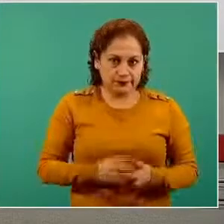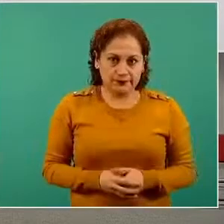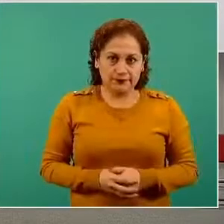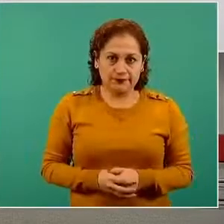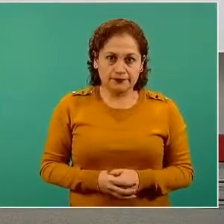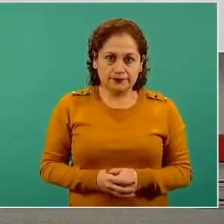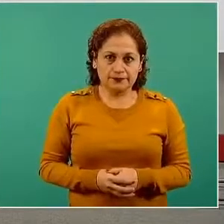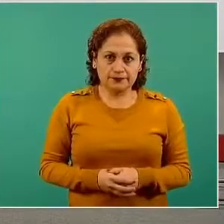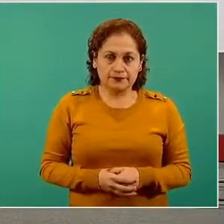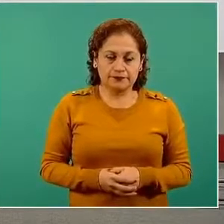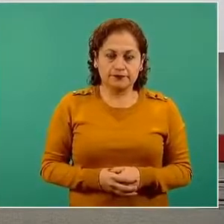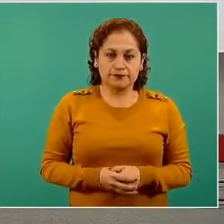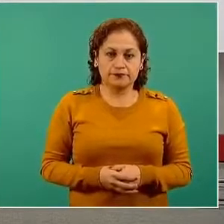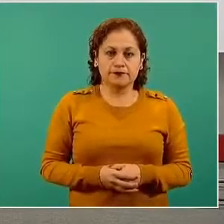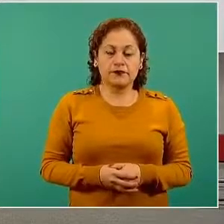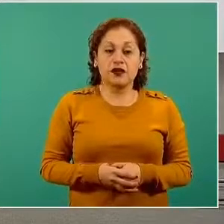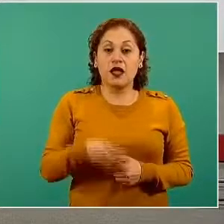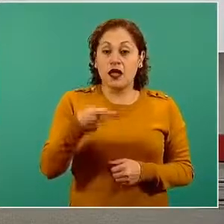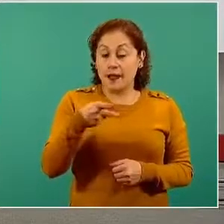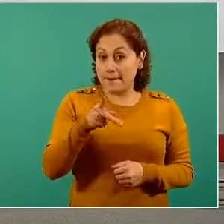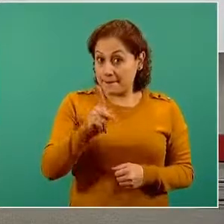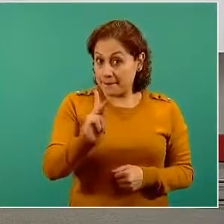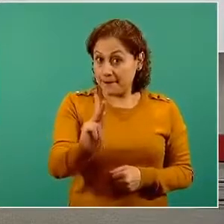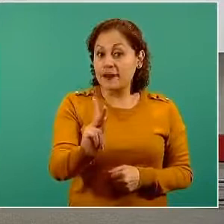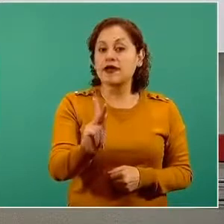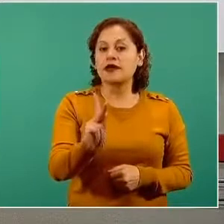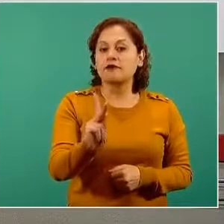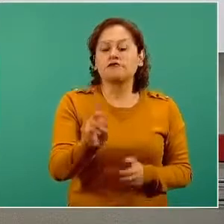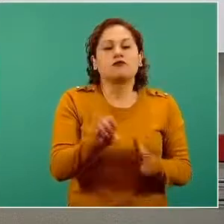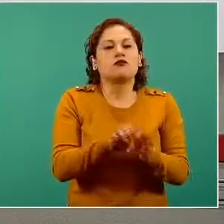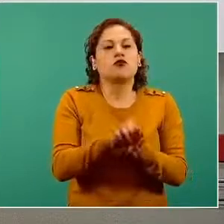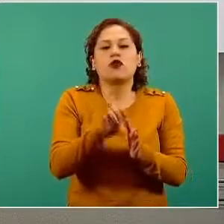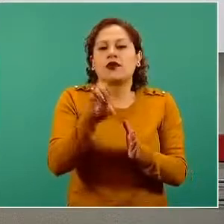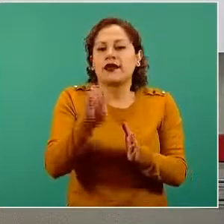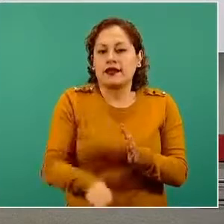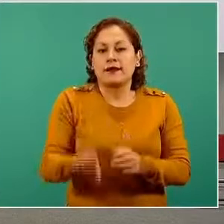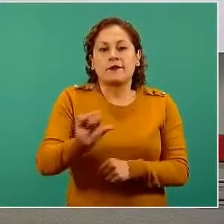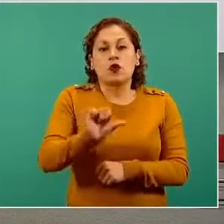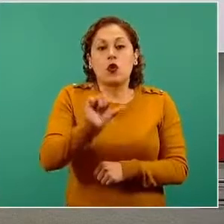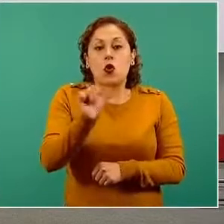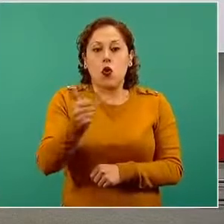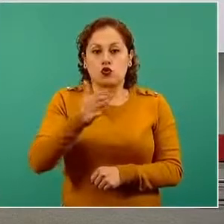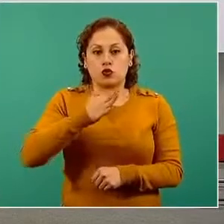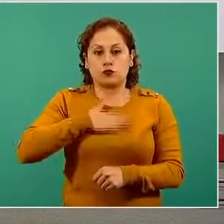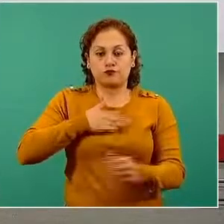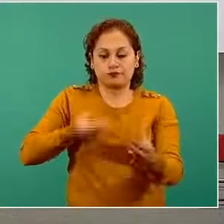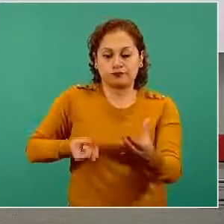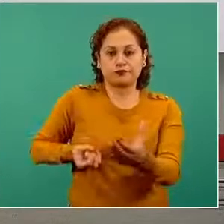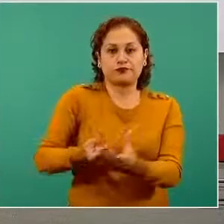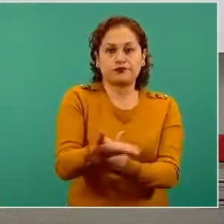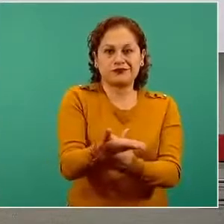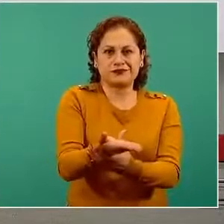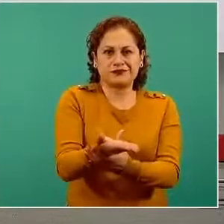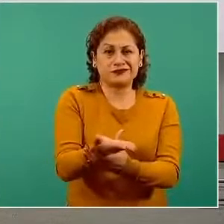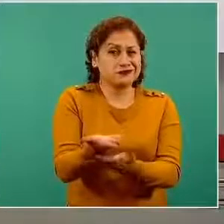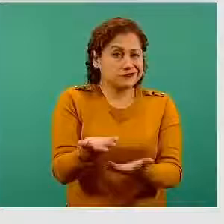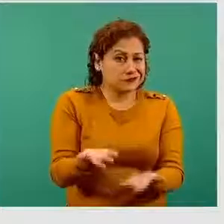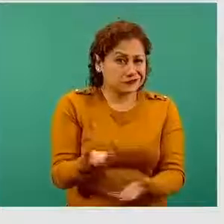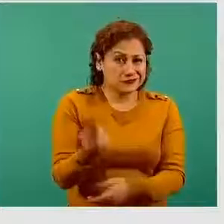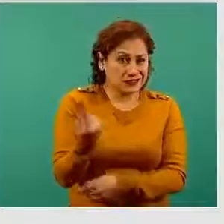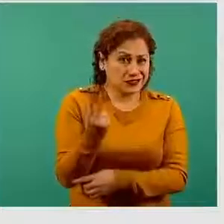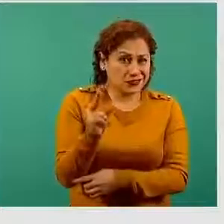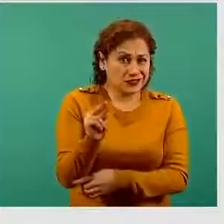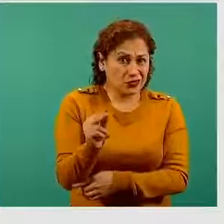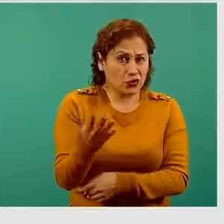nivel óptimo. Sin embargo, hay otro tipo de actividades que por no considerarse esenciales, entonces podrían